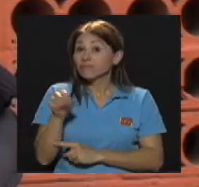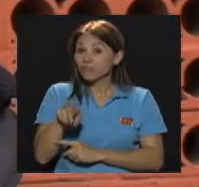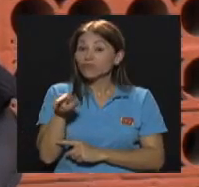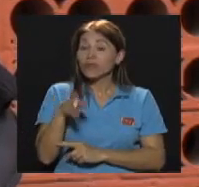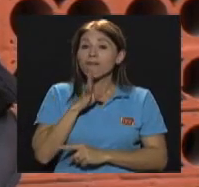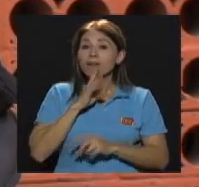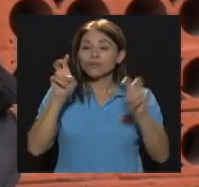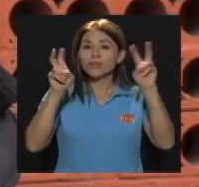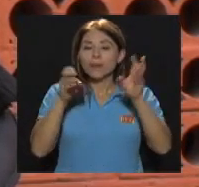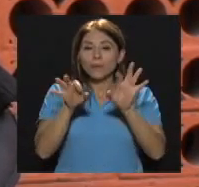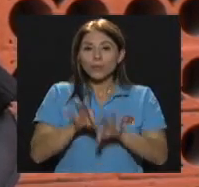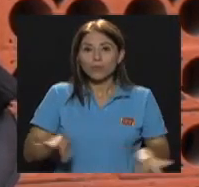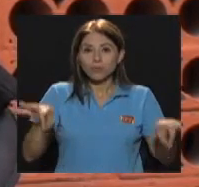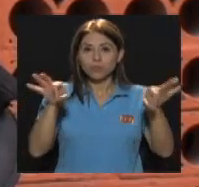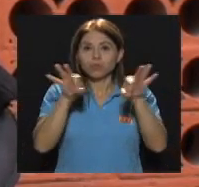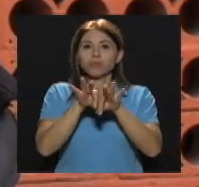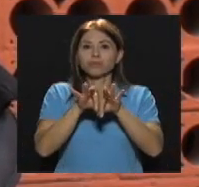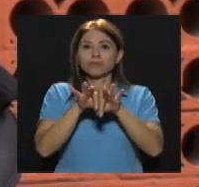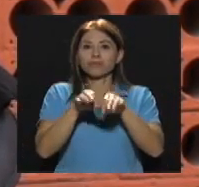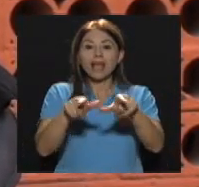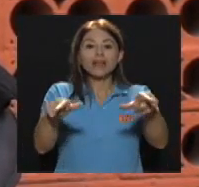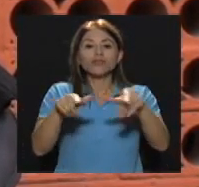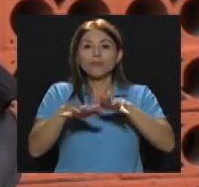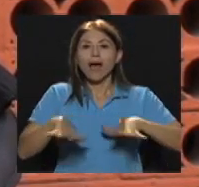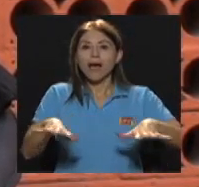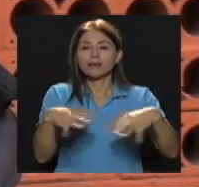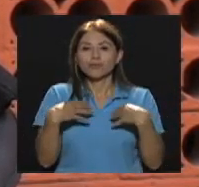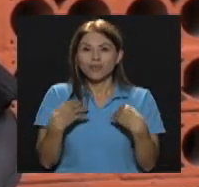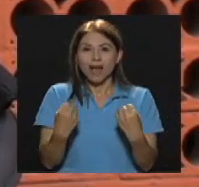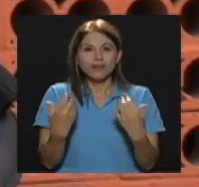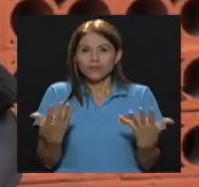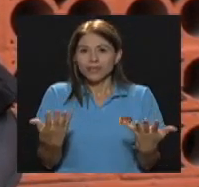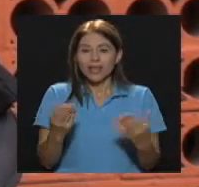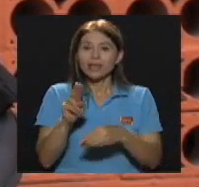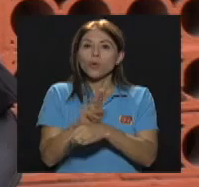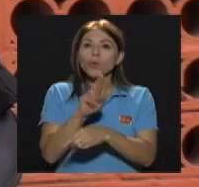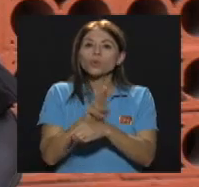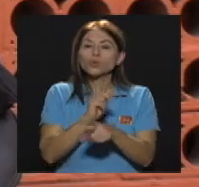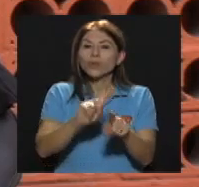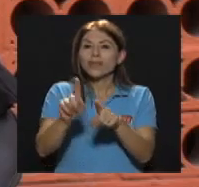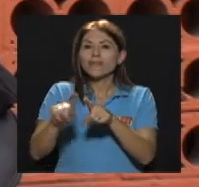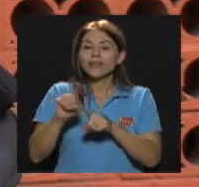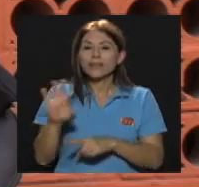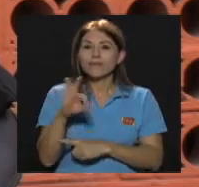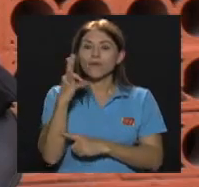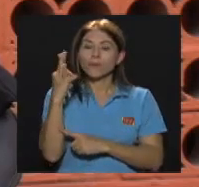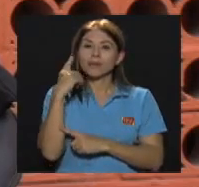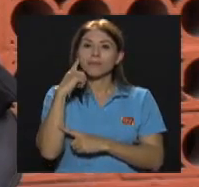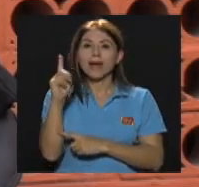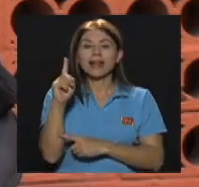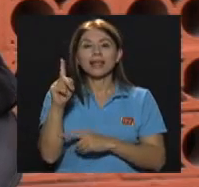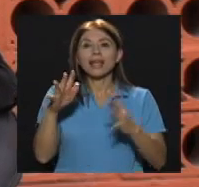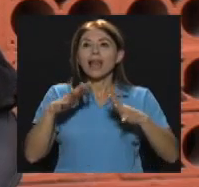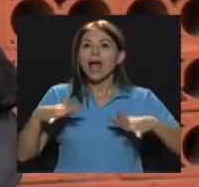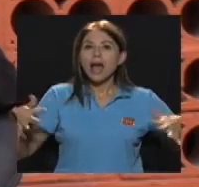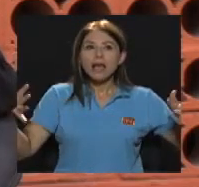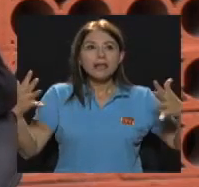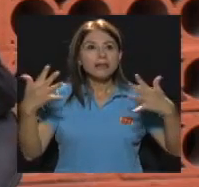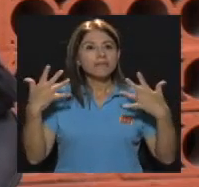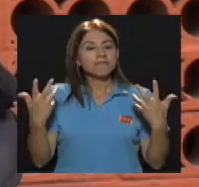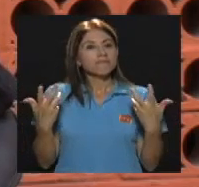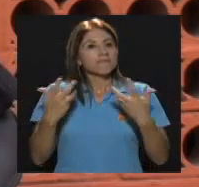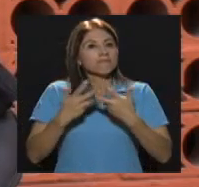fundamental en los espacios sanos, que es el uso de mecanismos para acondicionar el aire, ¿verdad? O sea, para acondicionar